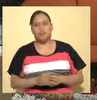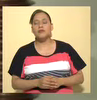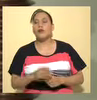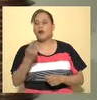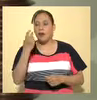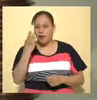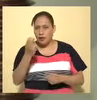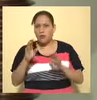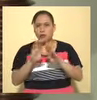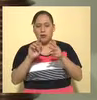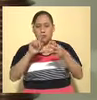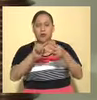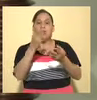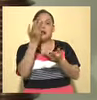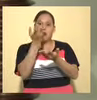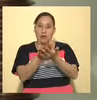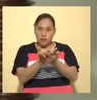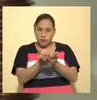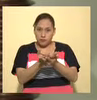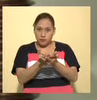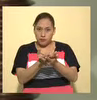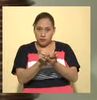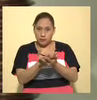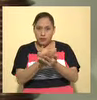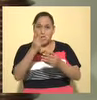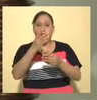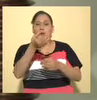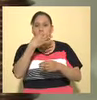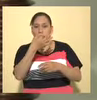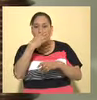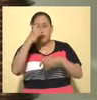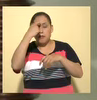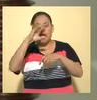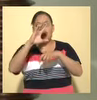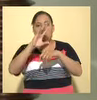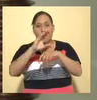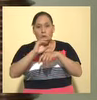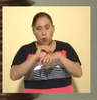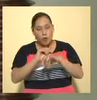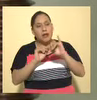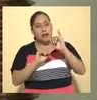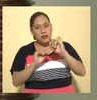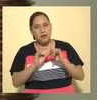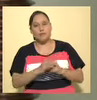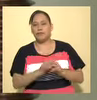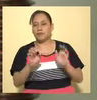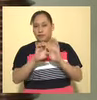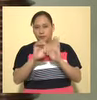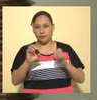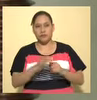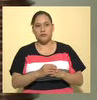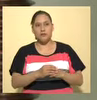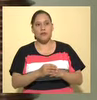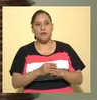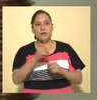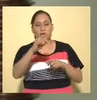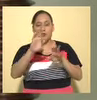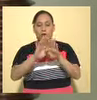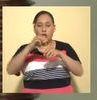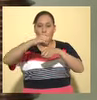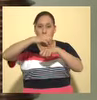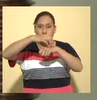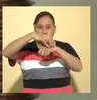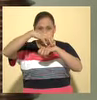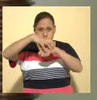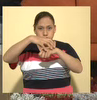instancia, ¿estarías en reposo con antiinflamatorios? Ajá. Y sería... Para el control de inflamación,